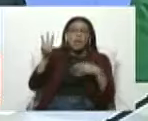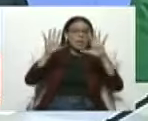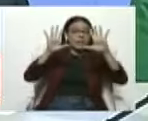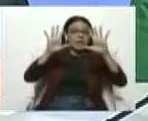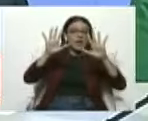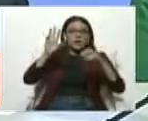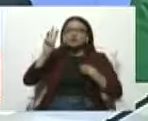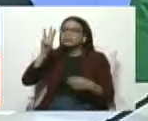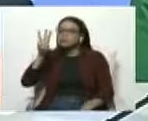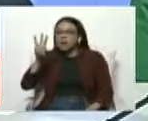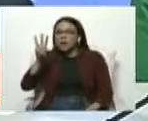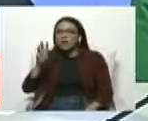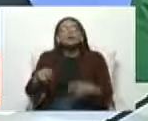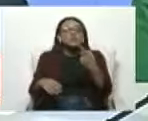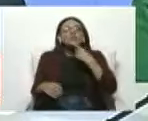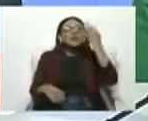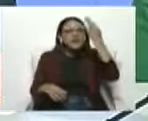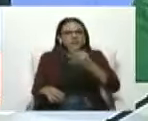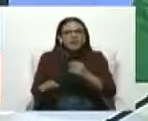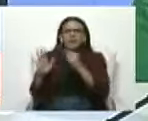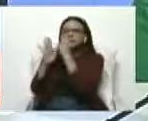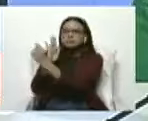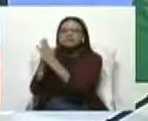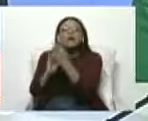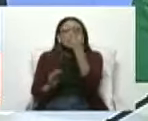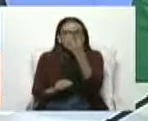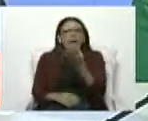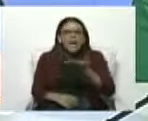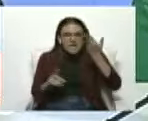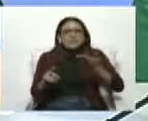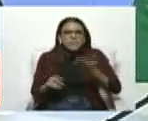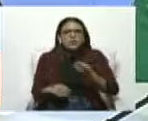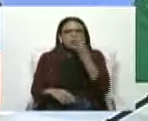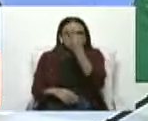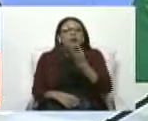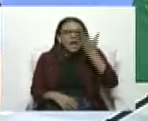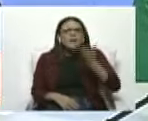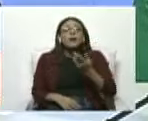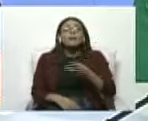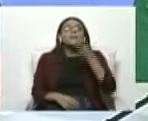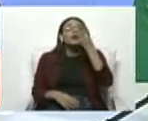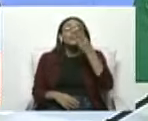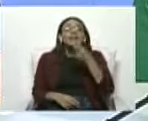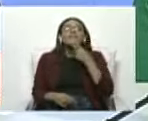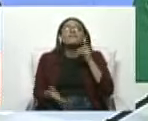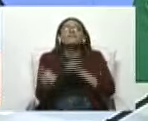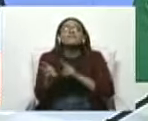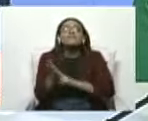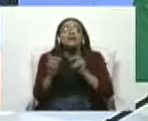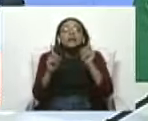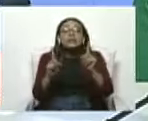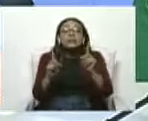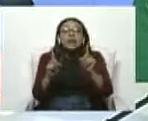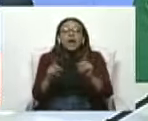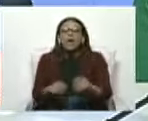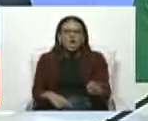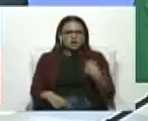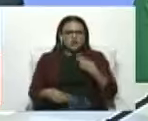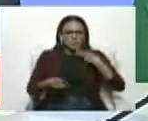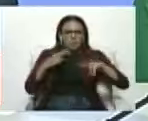no invente, ponga tres nada más, también son buenos. Son extraordinarios. Ah, que